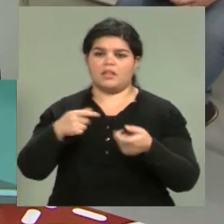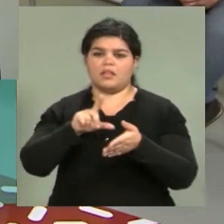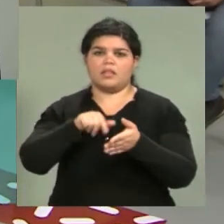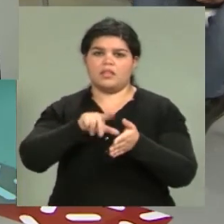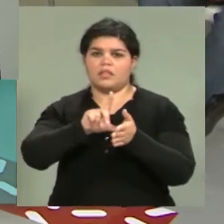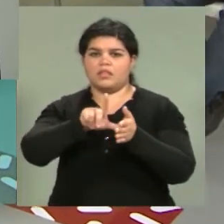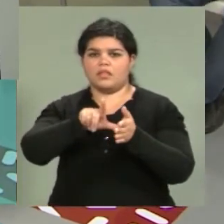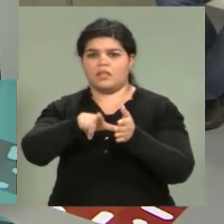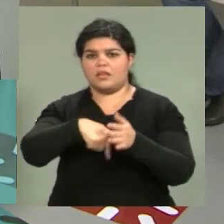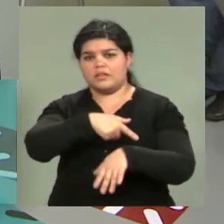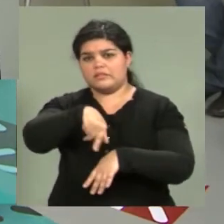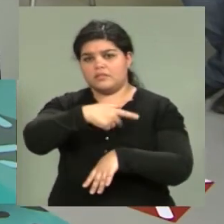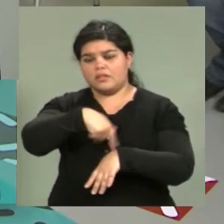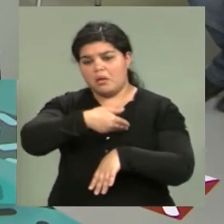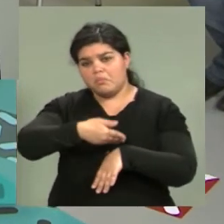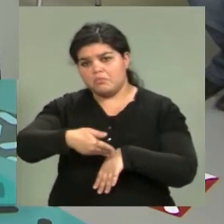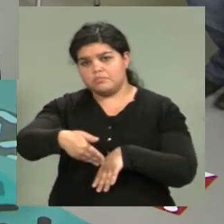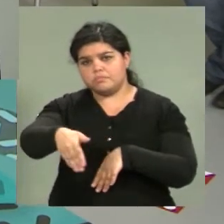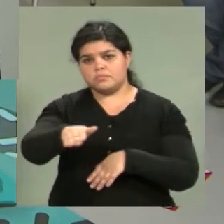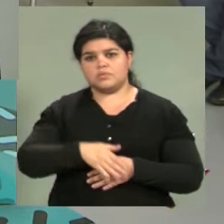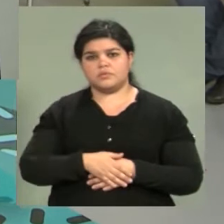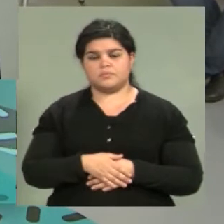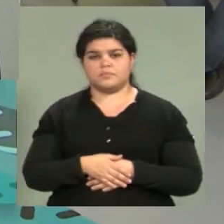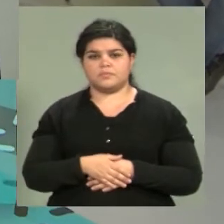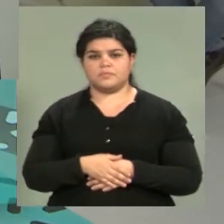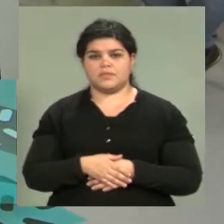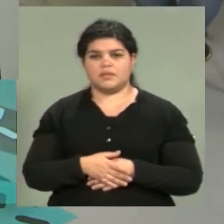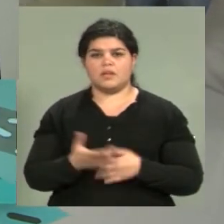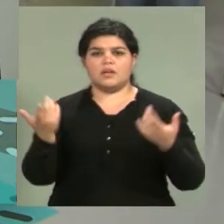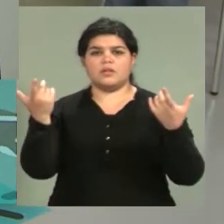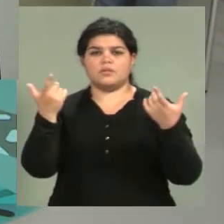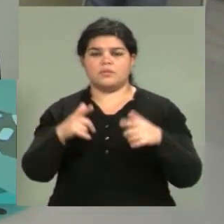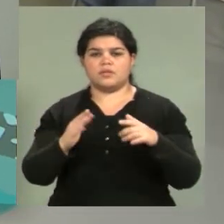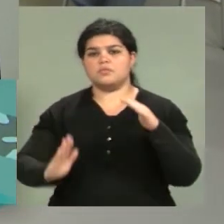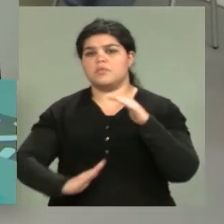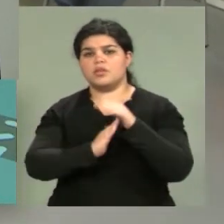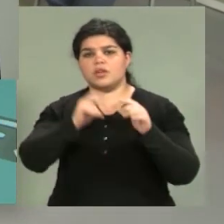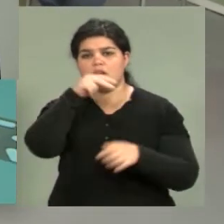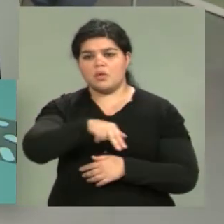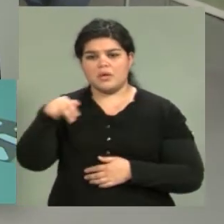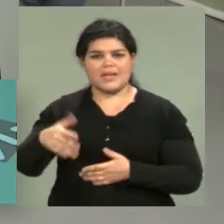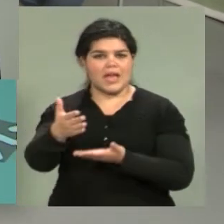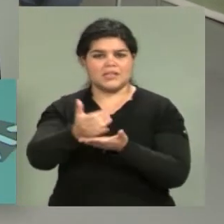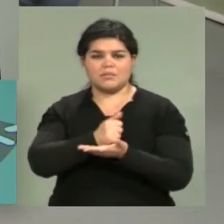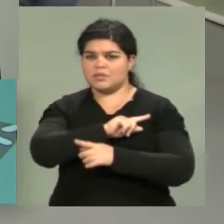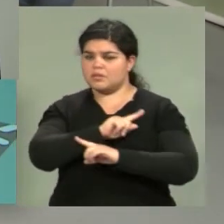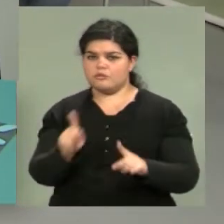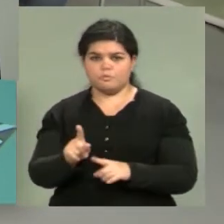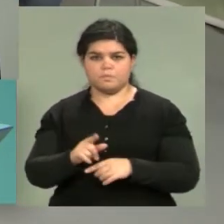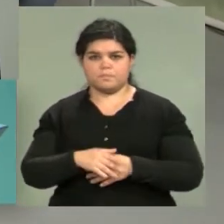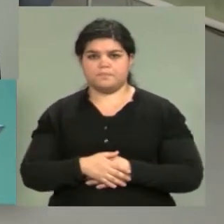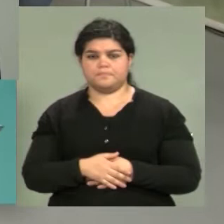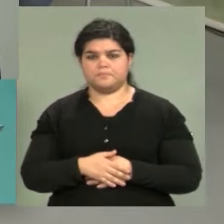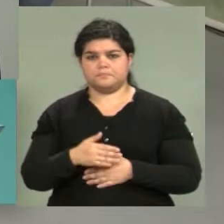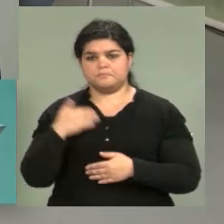fue pasando, la Corte Suprema, el Tribunal Superior de Neuquén no terminaba de aceptar la causa.